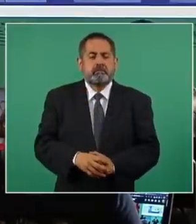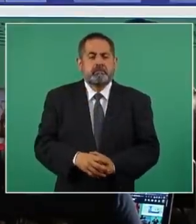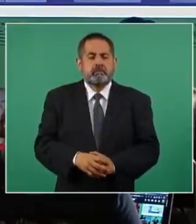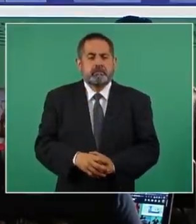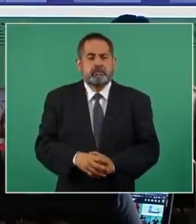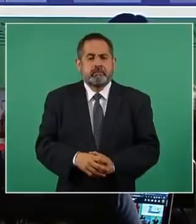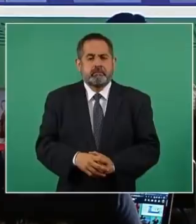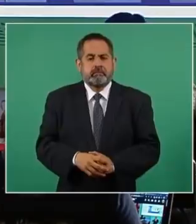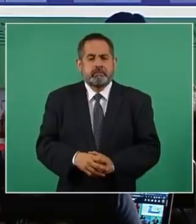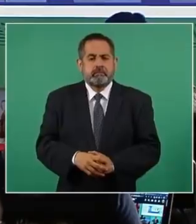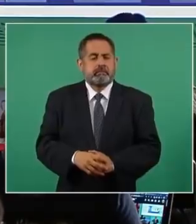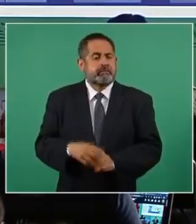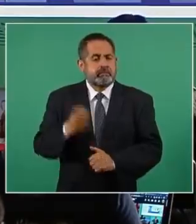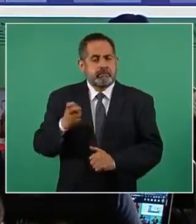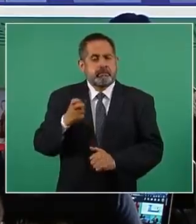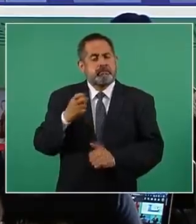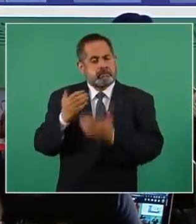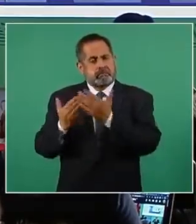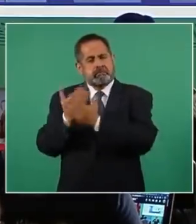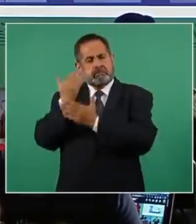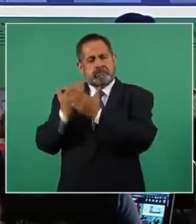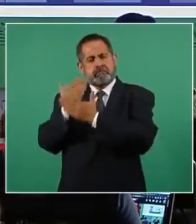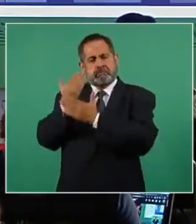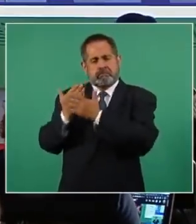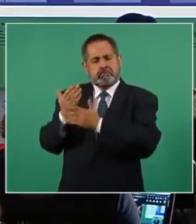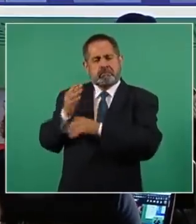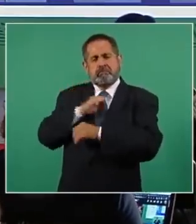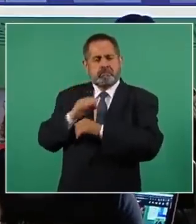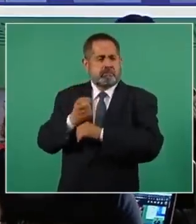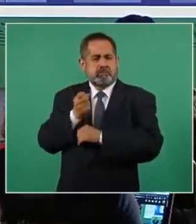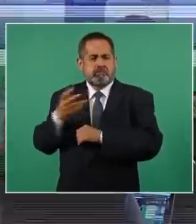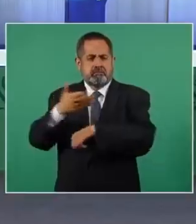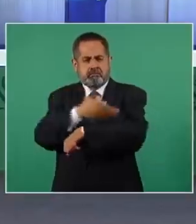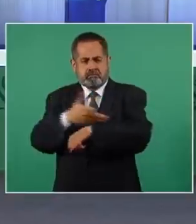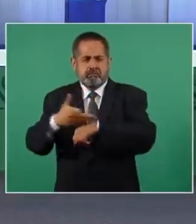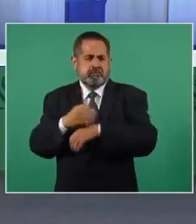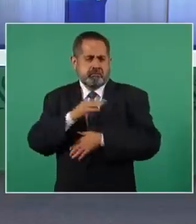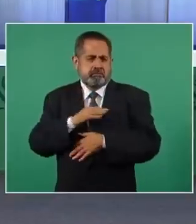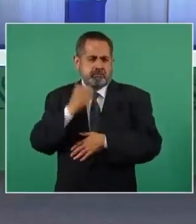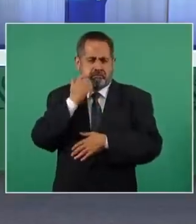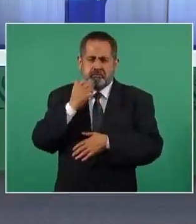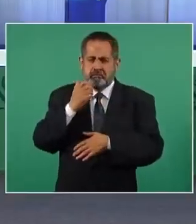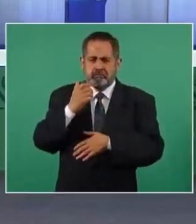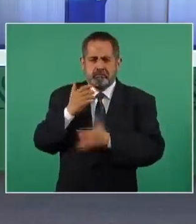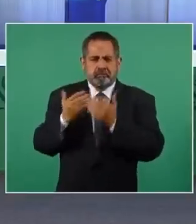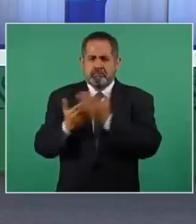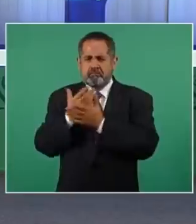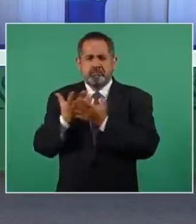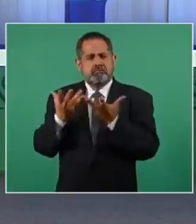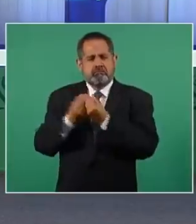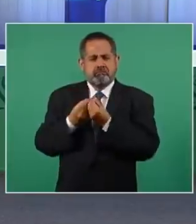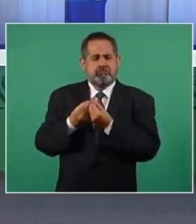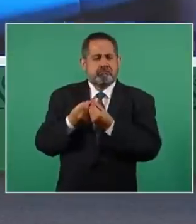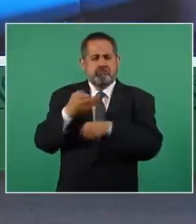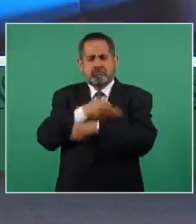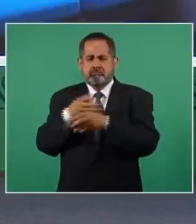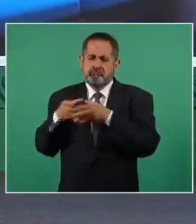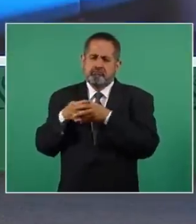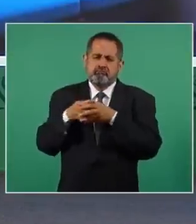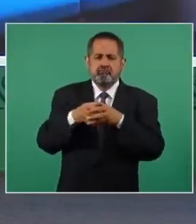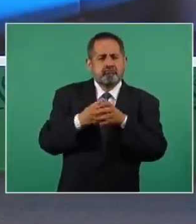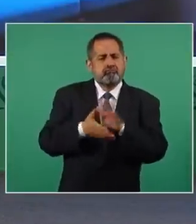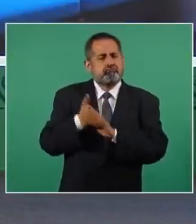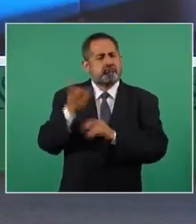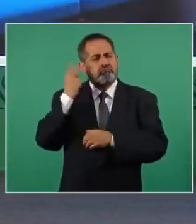Estos trenes también pueden funcionar de día. Muchas familias normalmente también alquilan para ir juntos. Las que siguen por